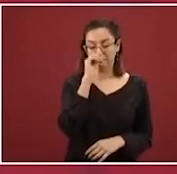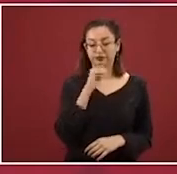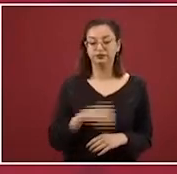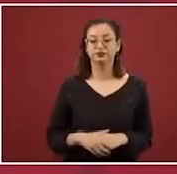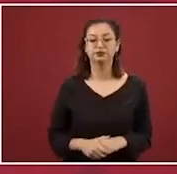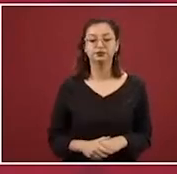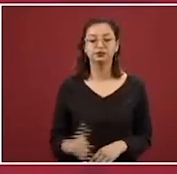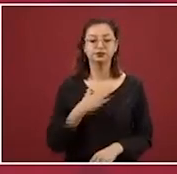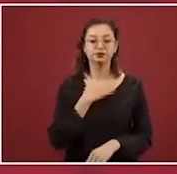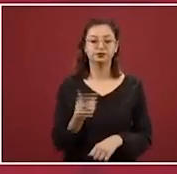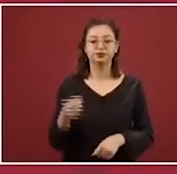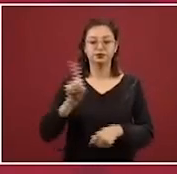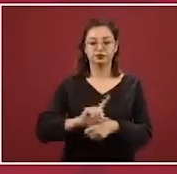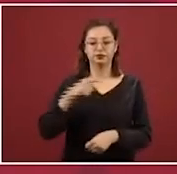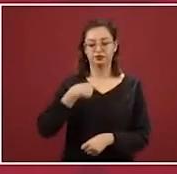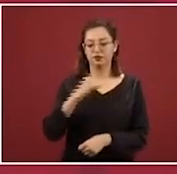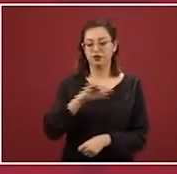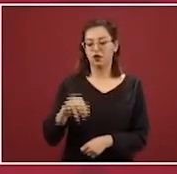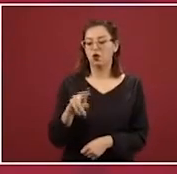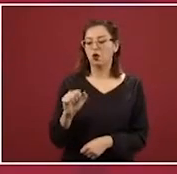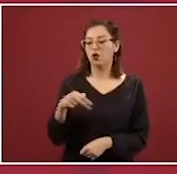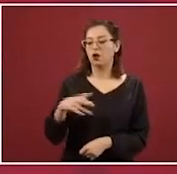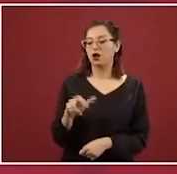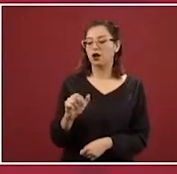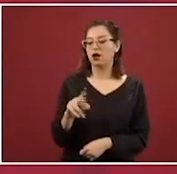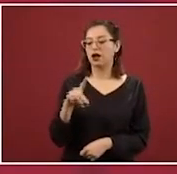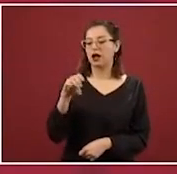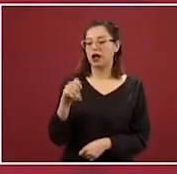Sí, buenos días. Juan Carlos Machorro, del portal Expoc.